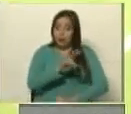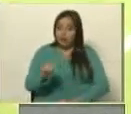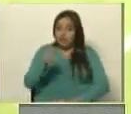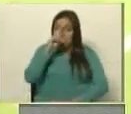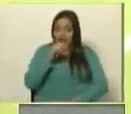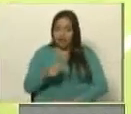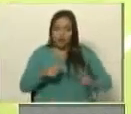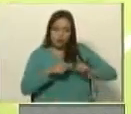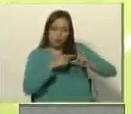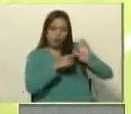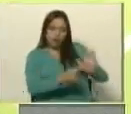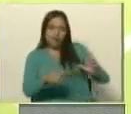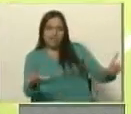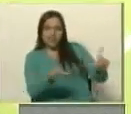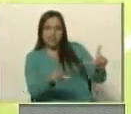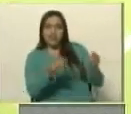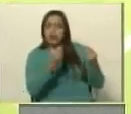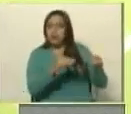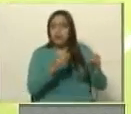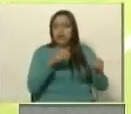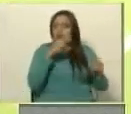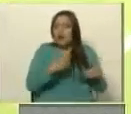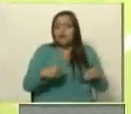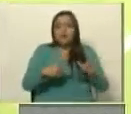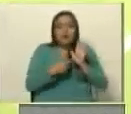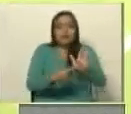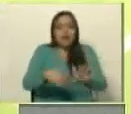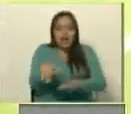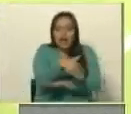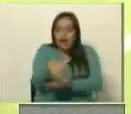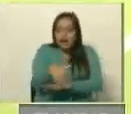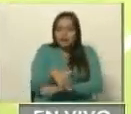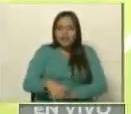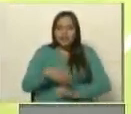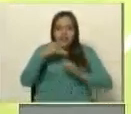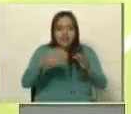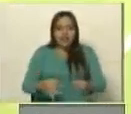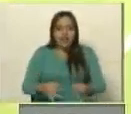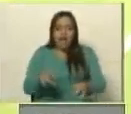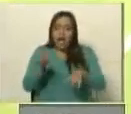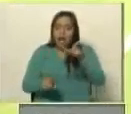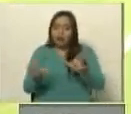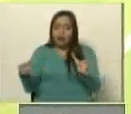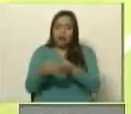comiquitas, invisibilizaban lo que estaba pasando en la calle, el pueblo. Desde algunos polos de poder se sigue intentando, desde el punto de vista